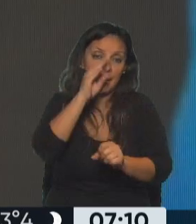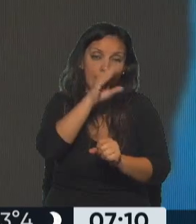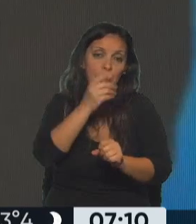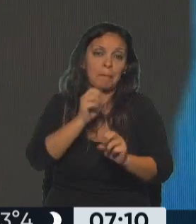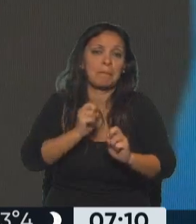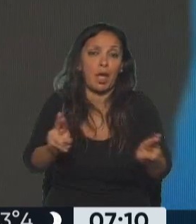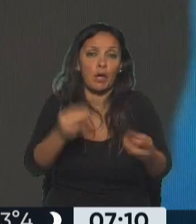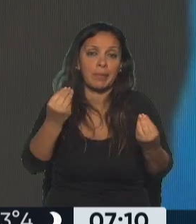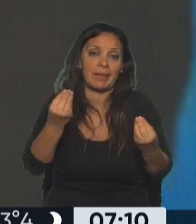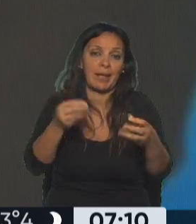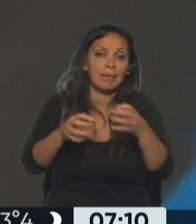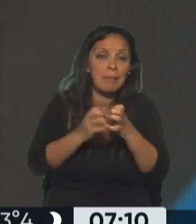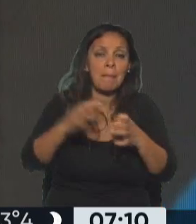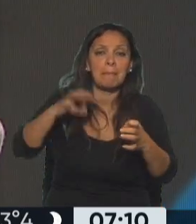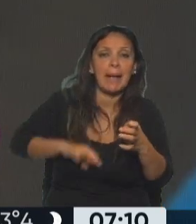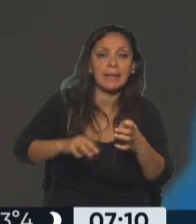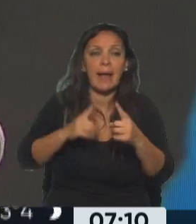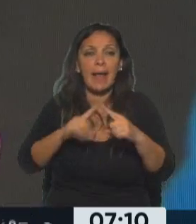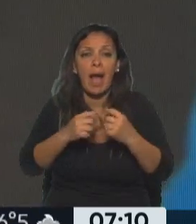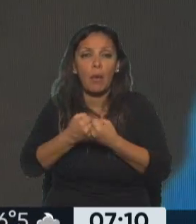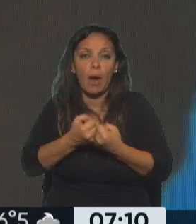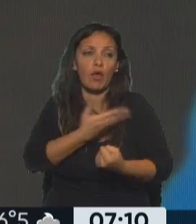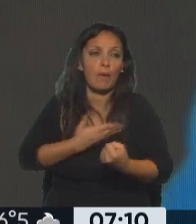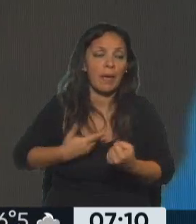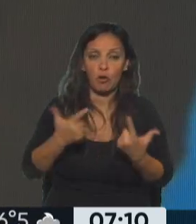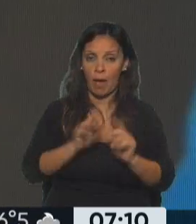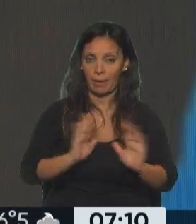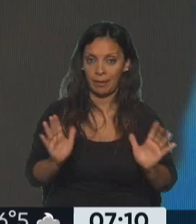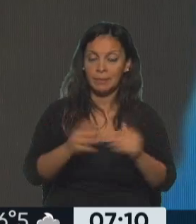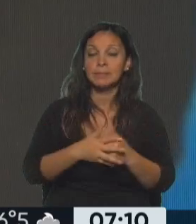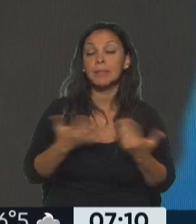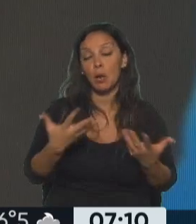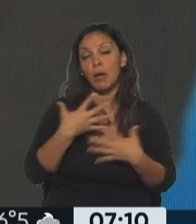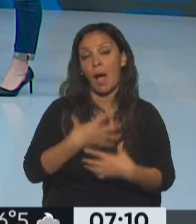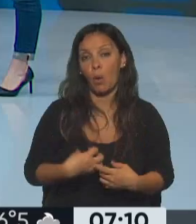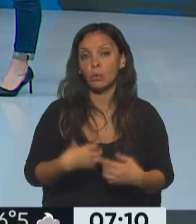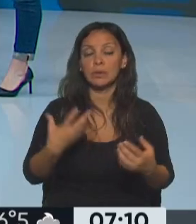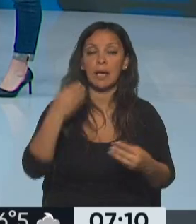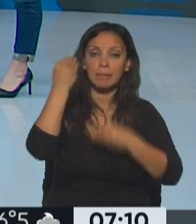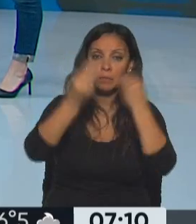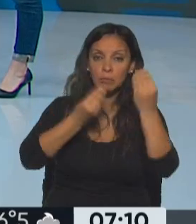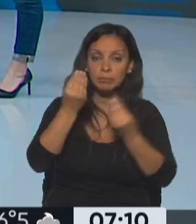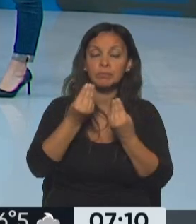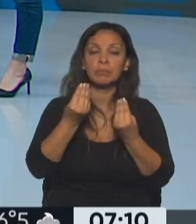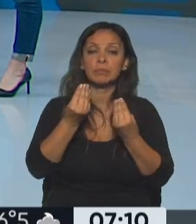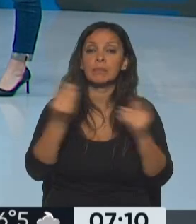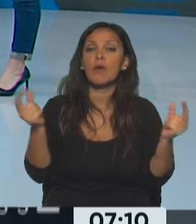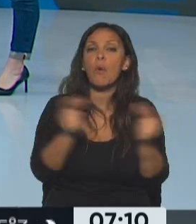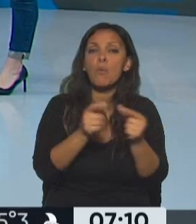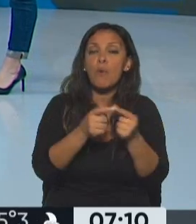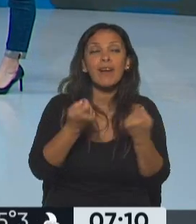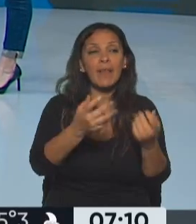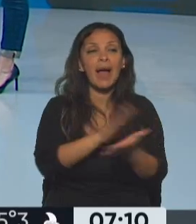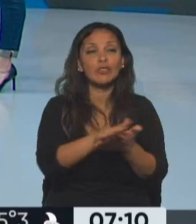verdad que la pérdida de ingresos para los trabajadores y para los jubilados es acuciante, es preocupante. Una suma fija o un bono no te arregla la cosa,